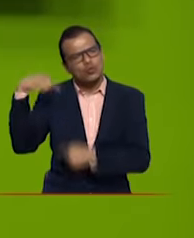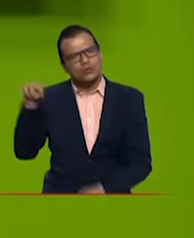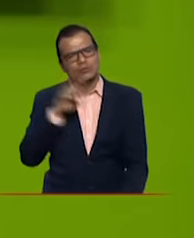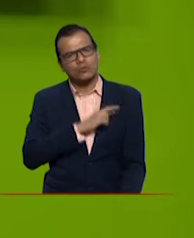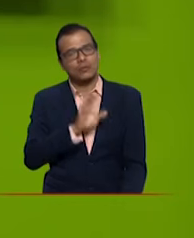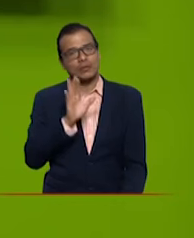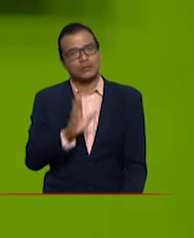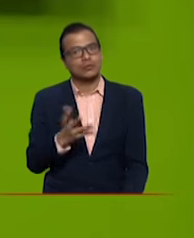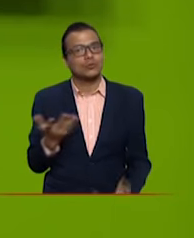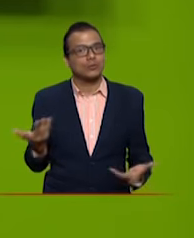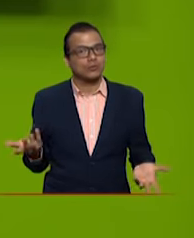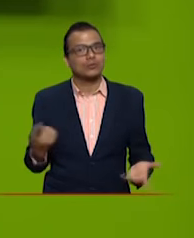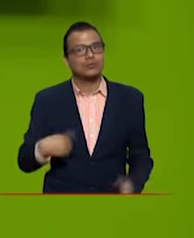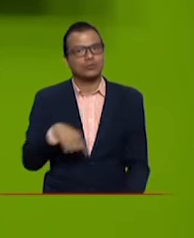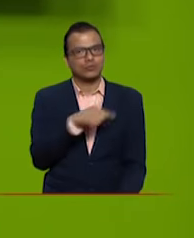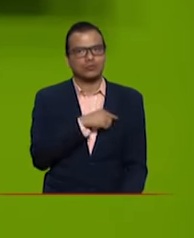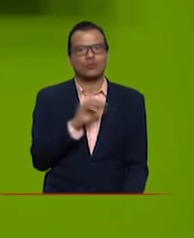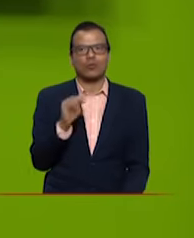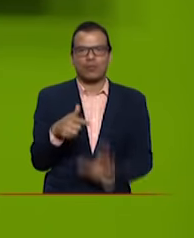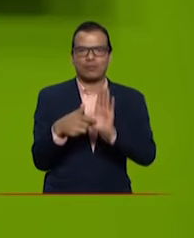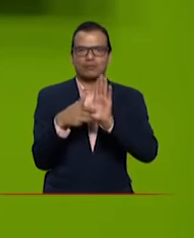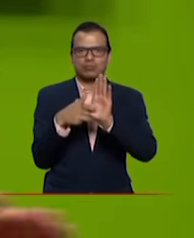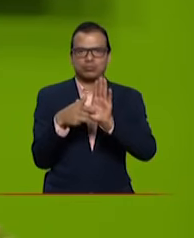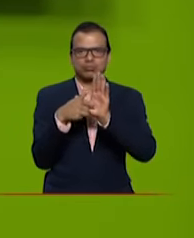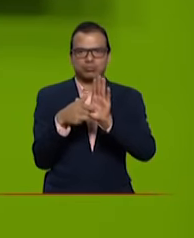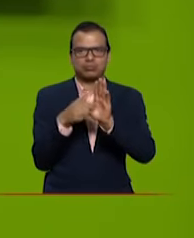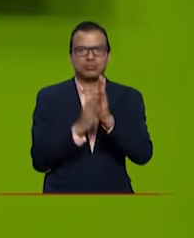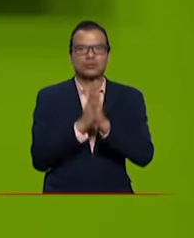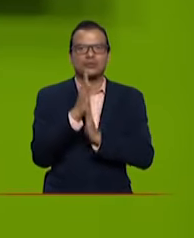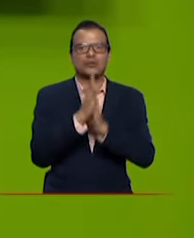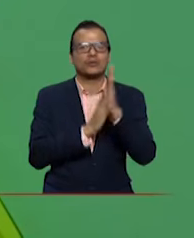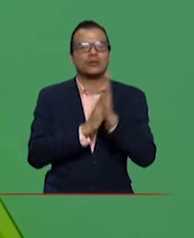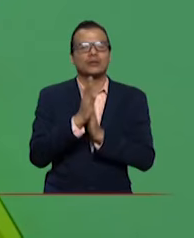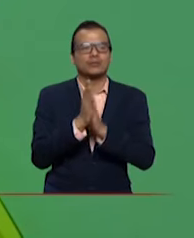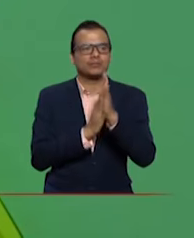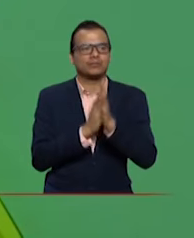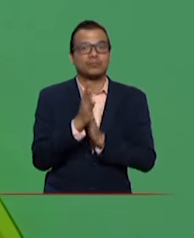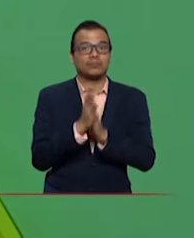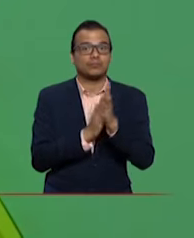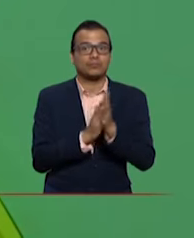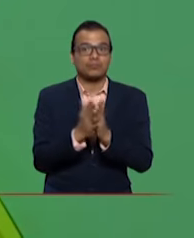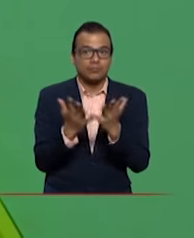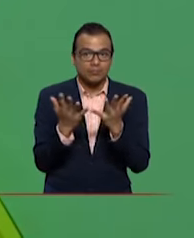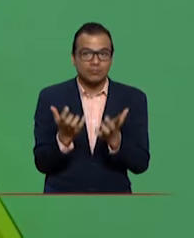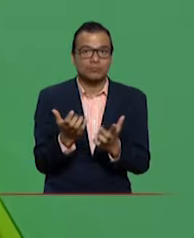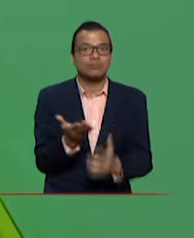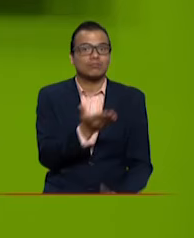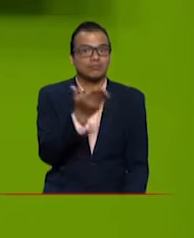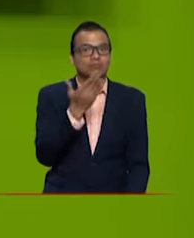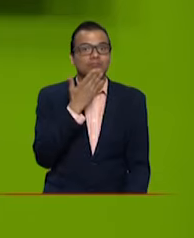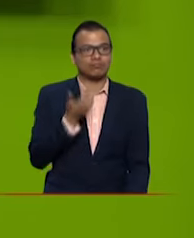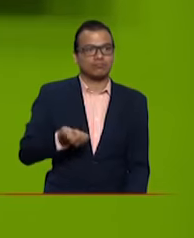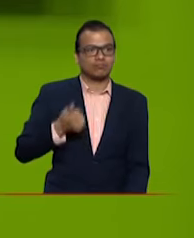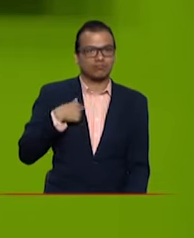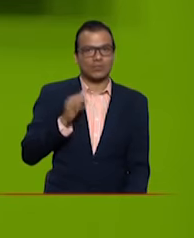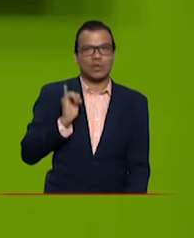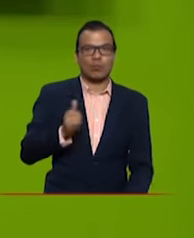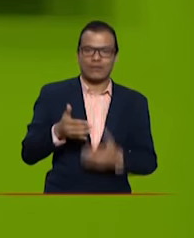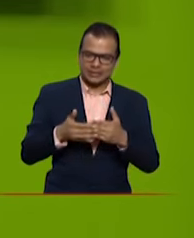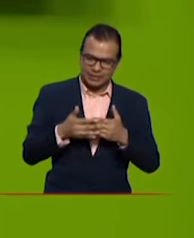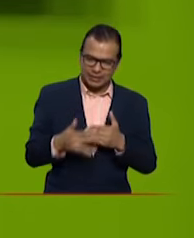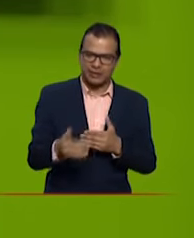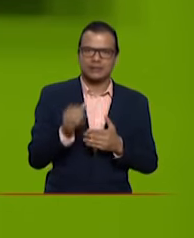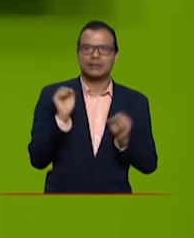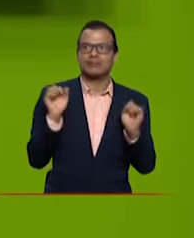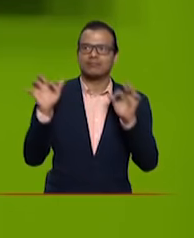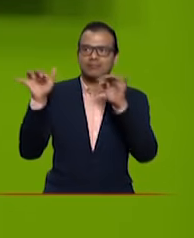vamos a mostrar todas las imágenes el jueves, pero a partir del jueves yo lo que quiero es que todo el mundo haga parche entre Guacarí y nuestra laguna de Sonso,